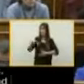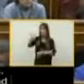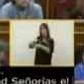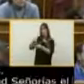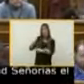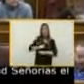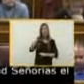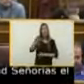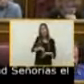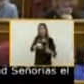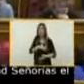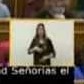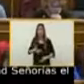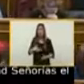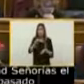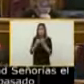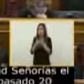la...